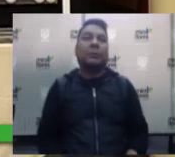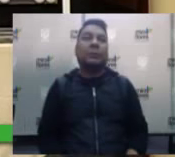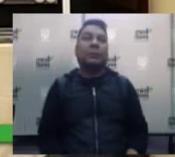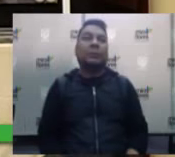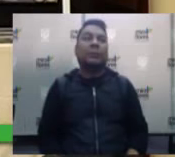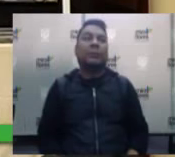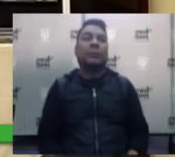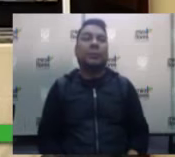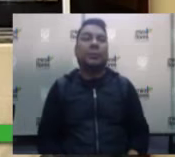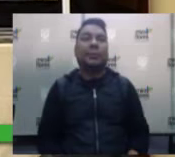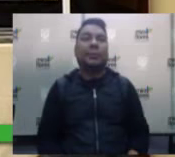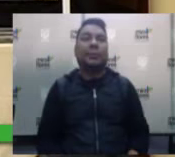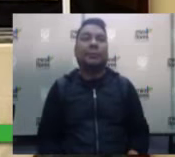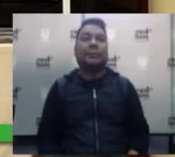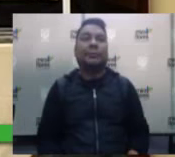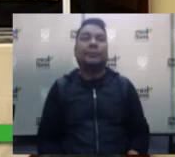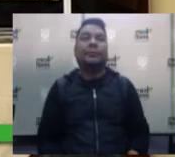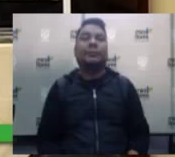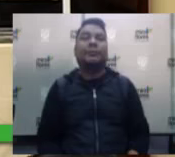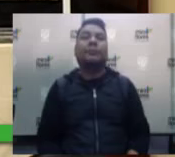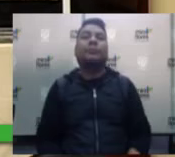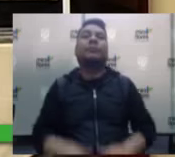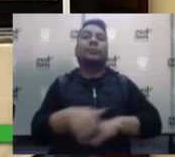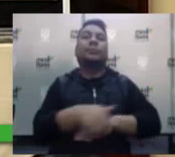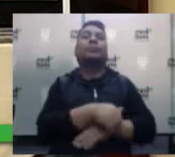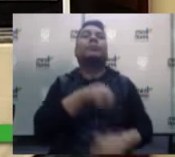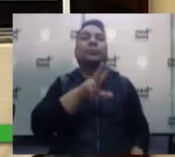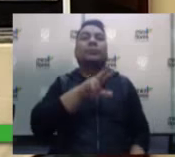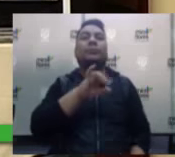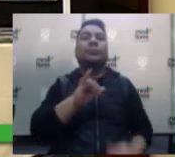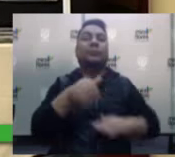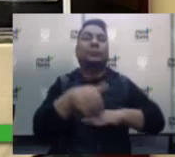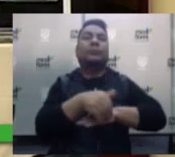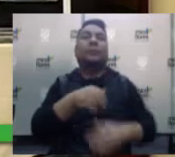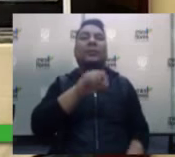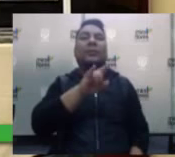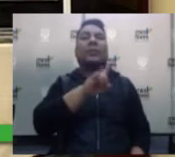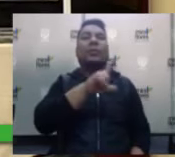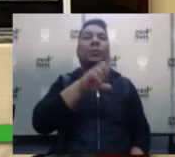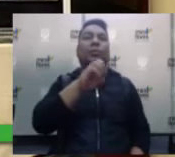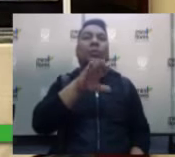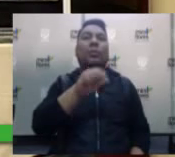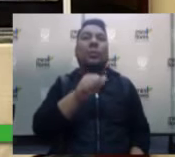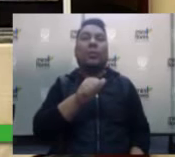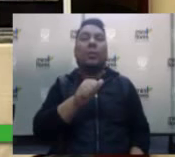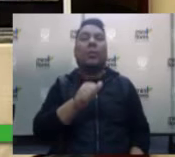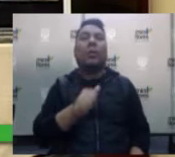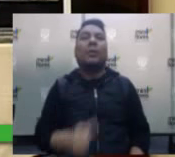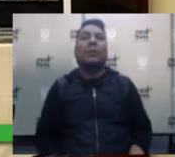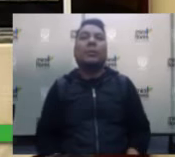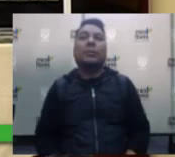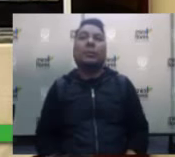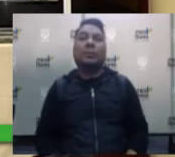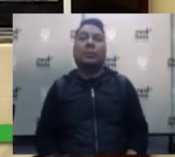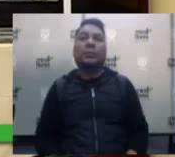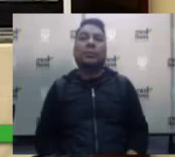Democrático Somos Perú. Ubicación 36, Avenida José Casimiro Ulloa, cuadra 4, a 15 metros del cruce con